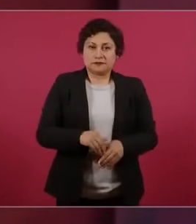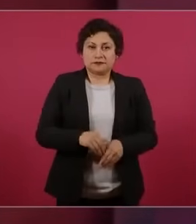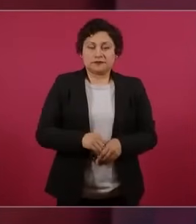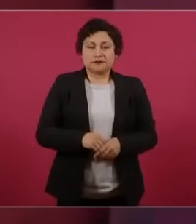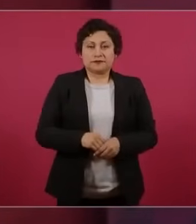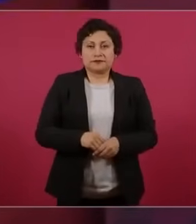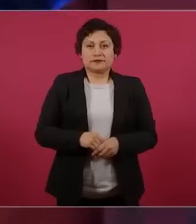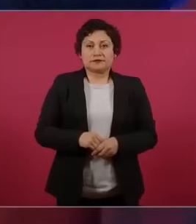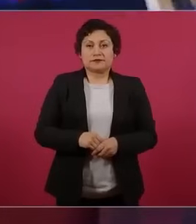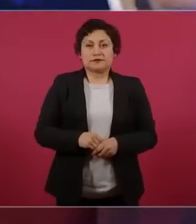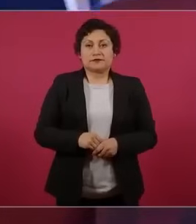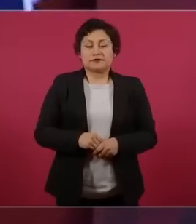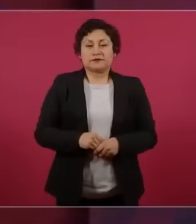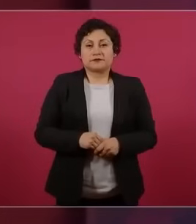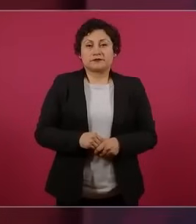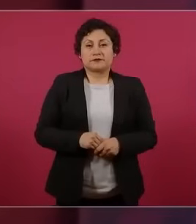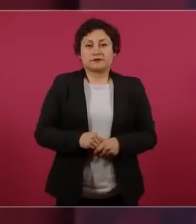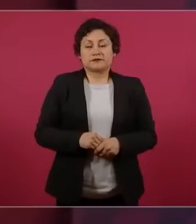¿Para qué?